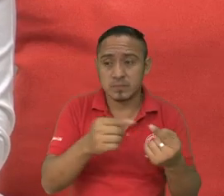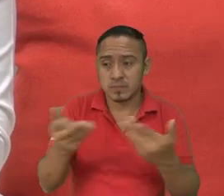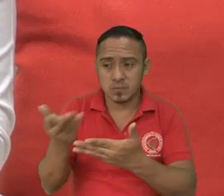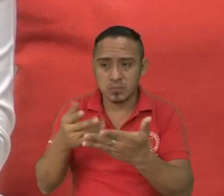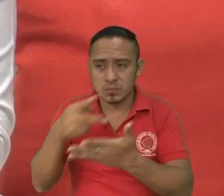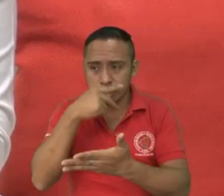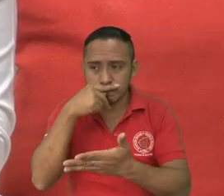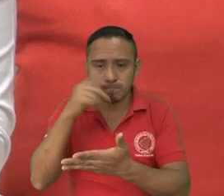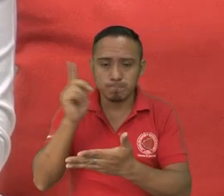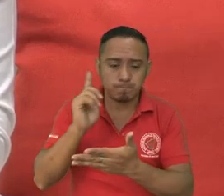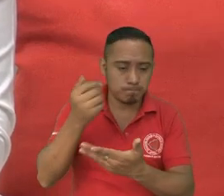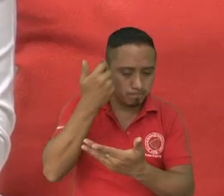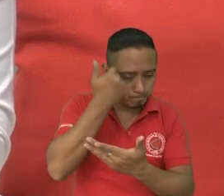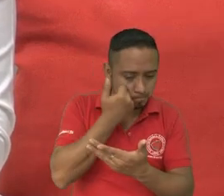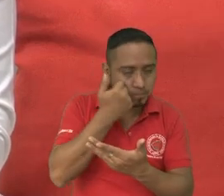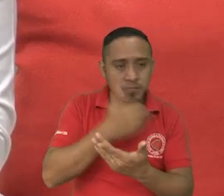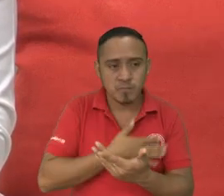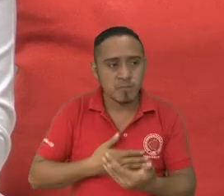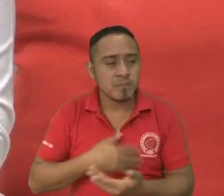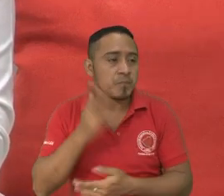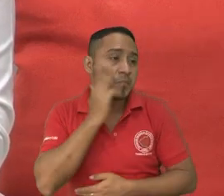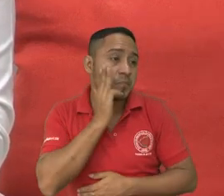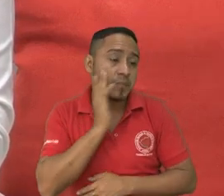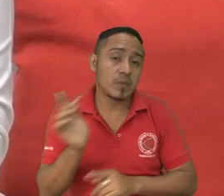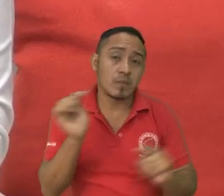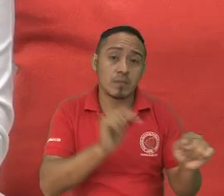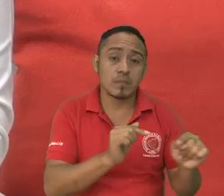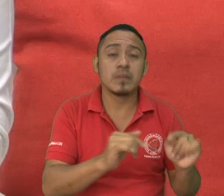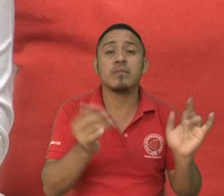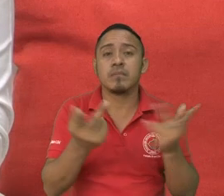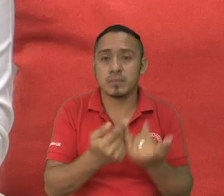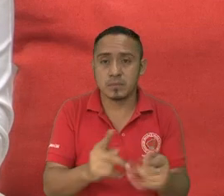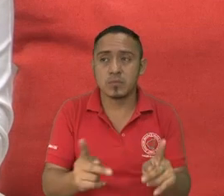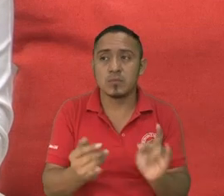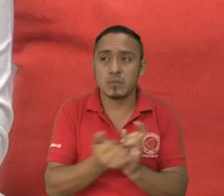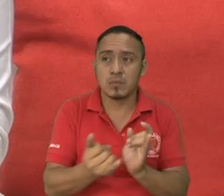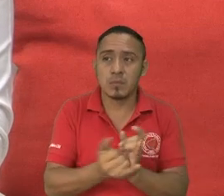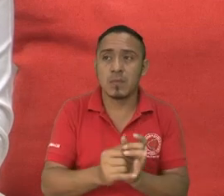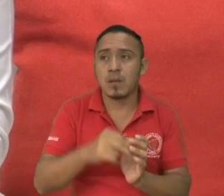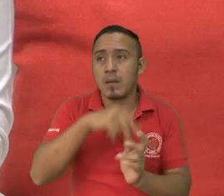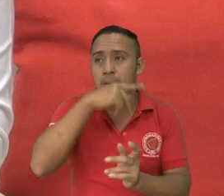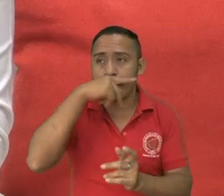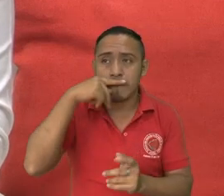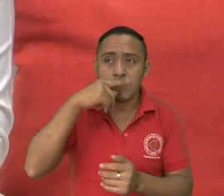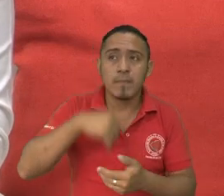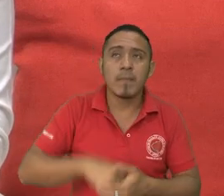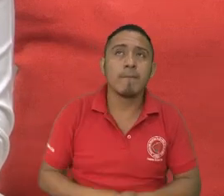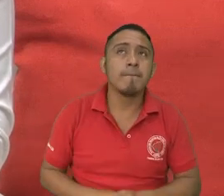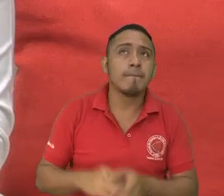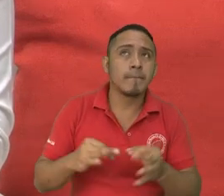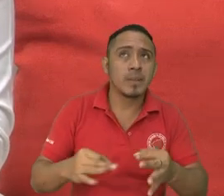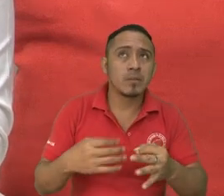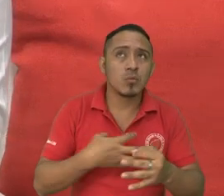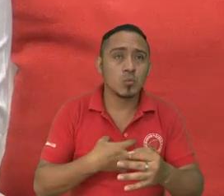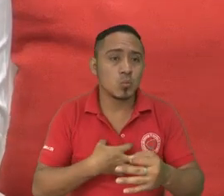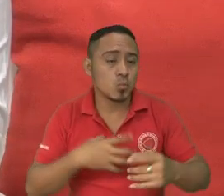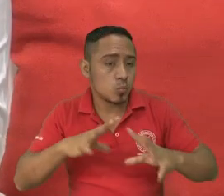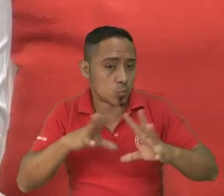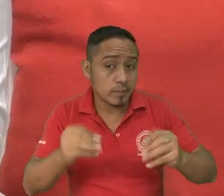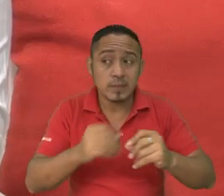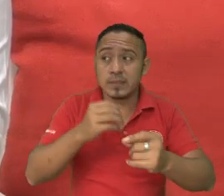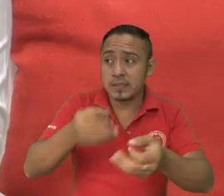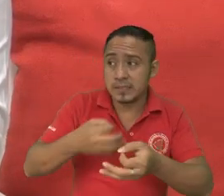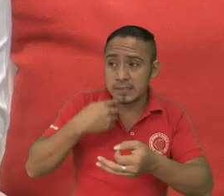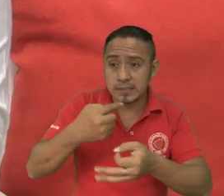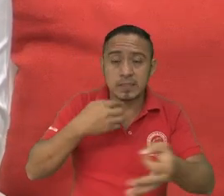confianza al papá porque les da pena. Pero también el padre tiene que apoyar en ese momento a la hija y decirle, no,